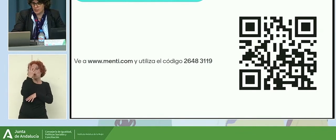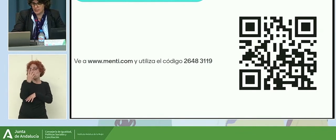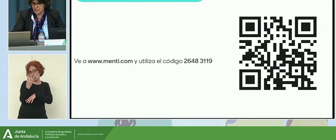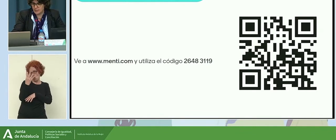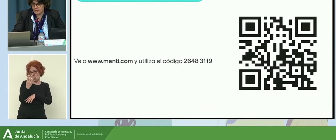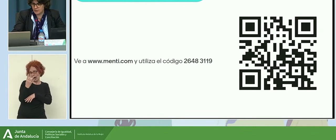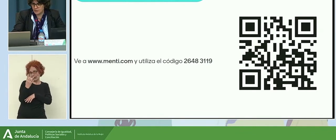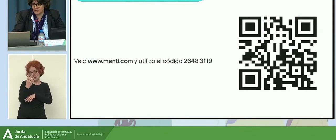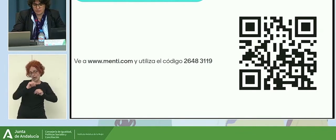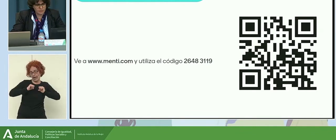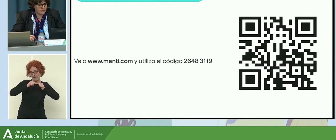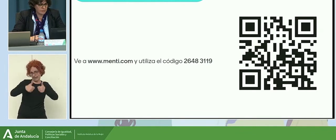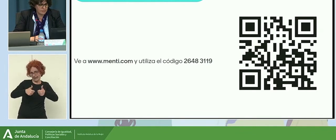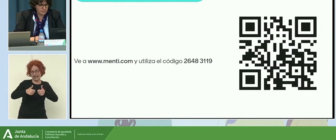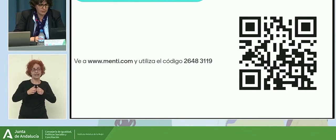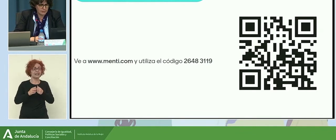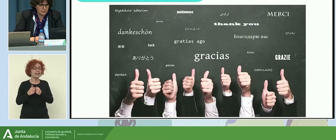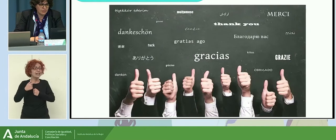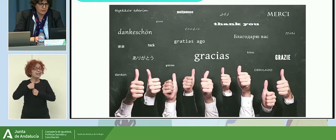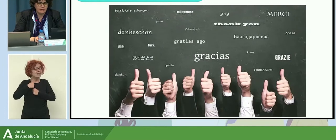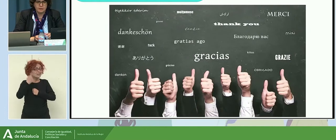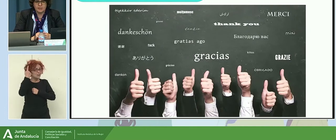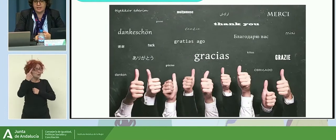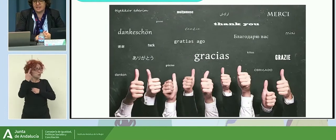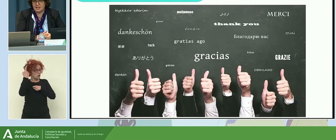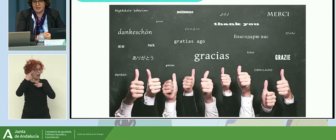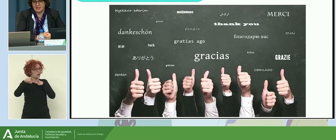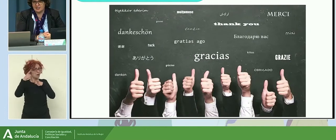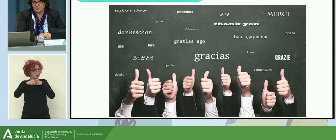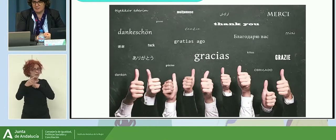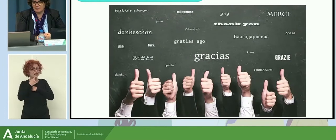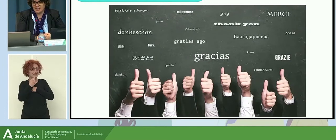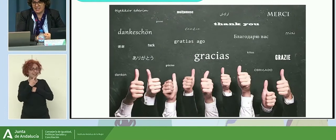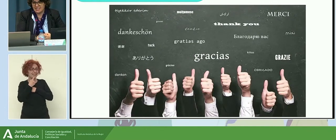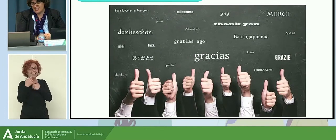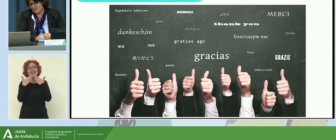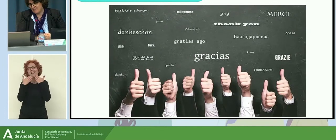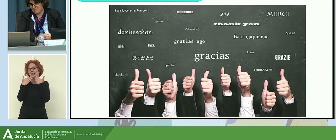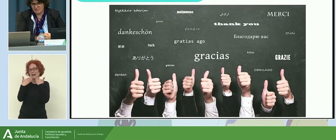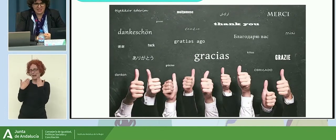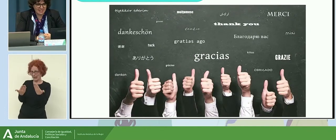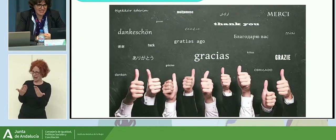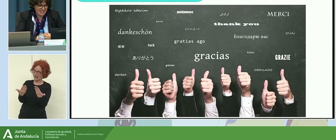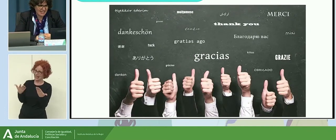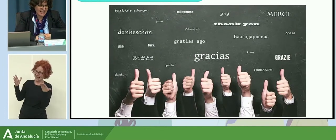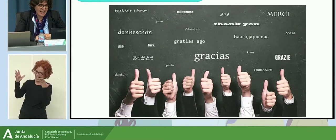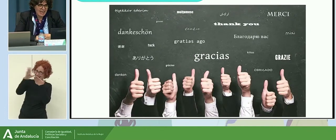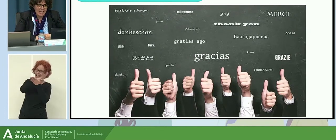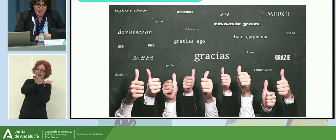Lo que sí les quiero... Darles la gracia. Gracias.